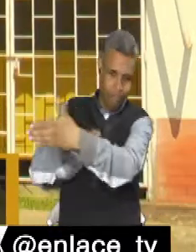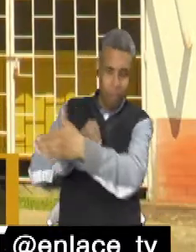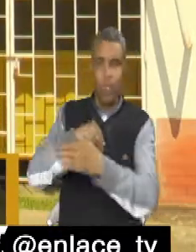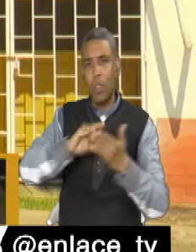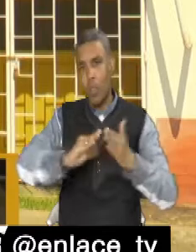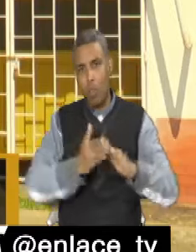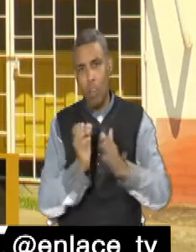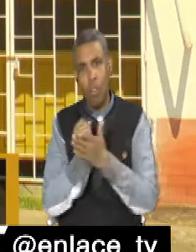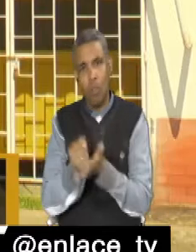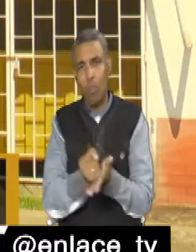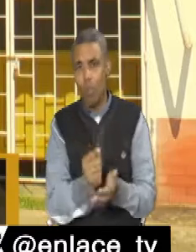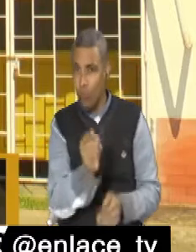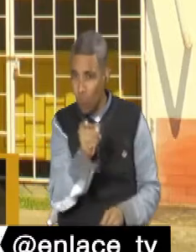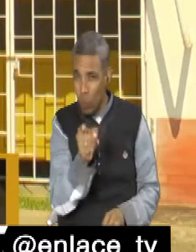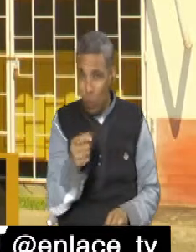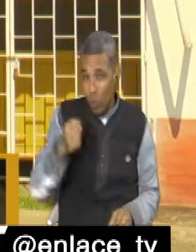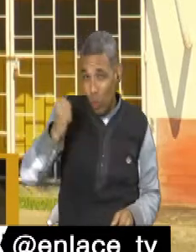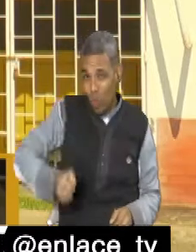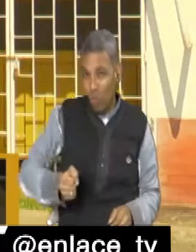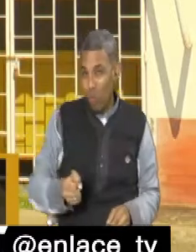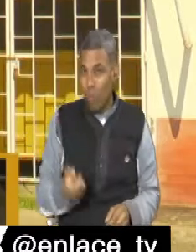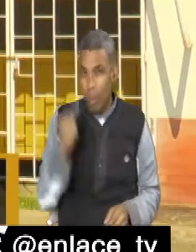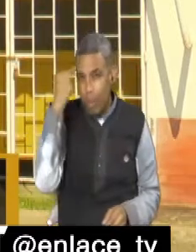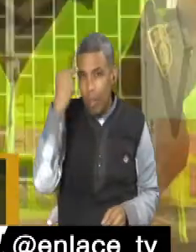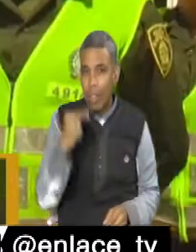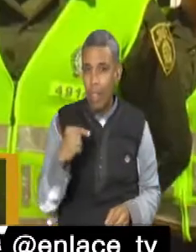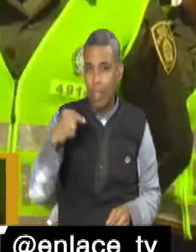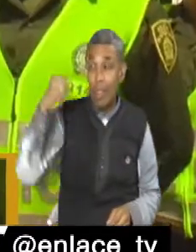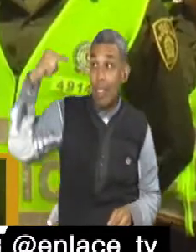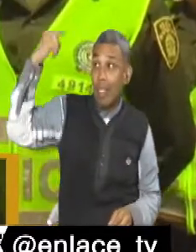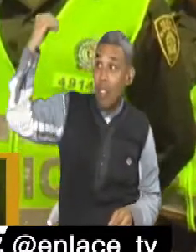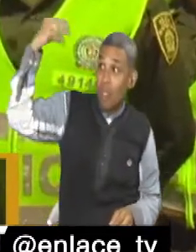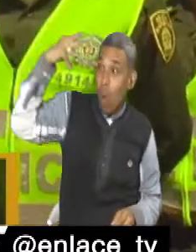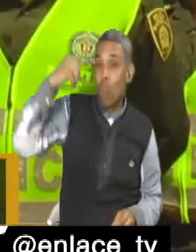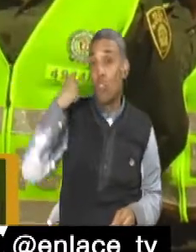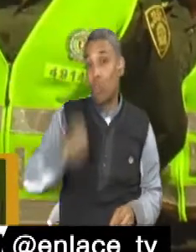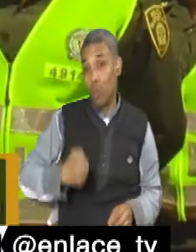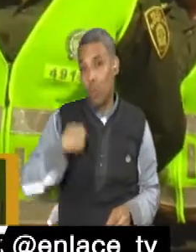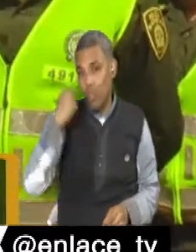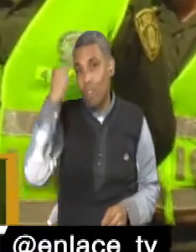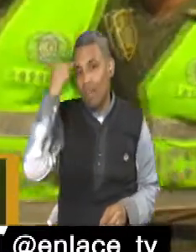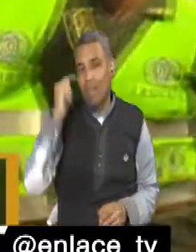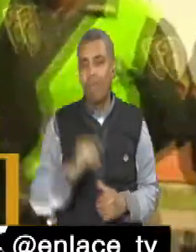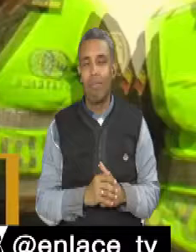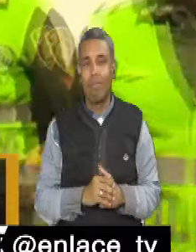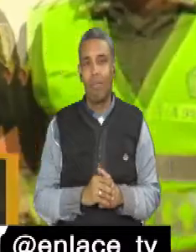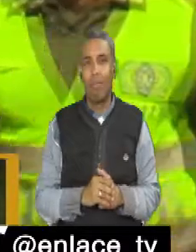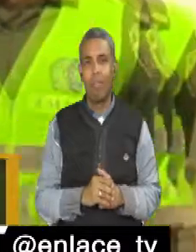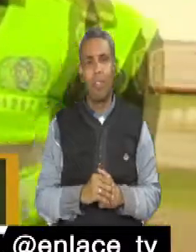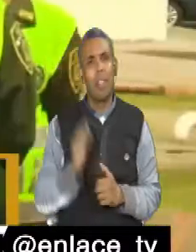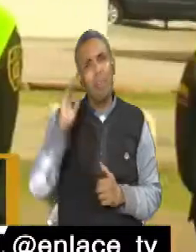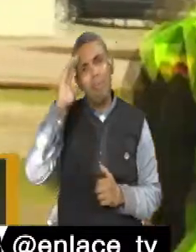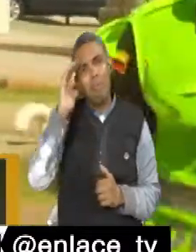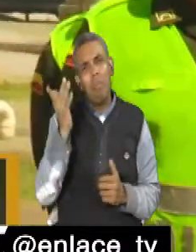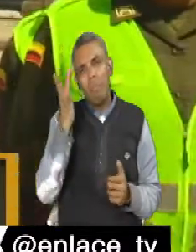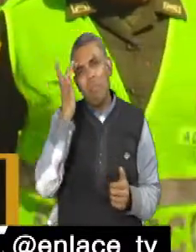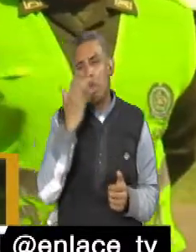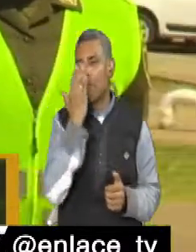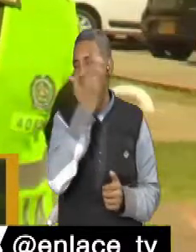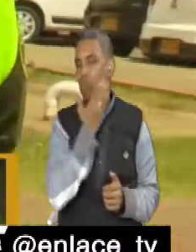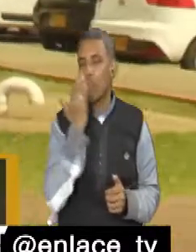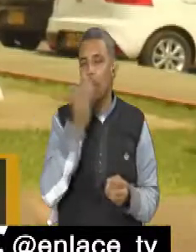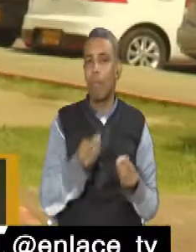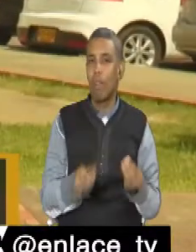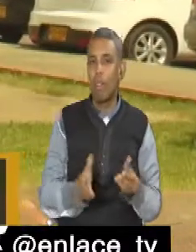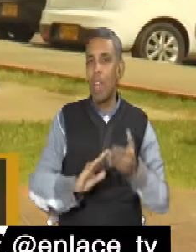¿Qué cree que va a ser lo más duro de seguir? El sol. Con esta actividad, las autoridades buscan afianzar más el trabajo con la